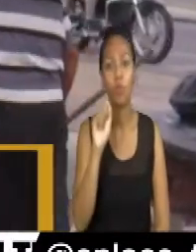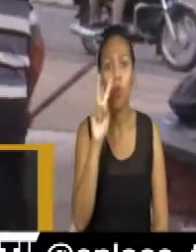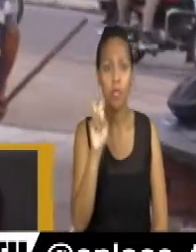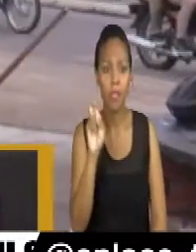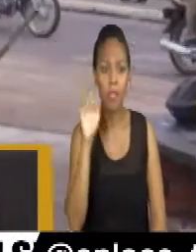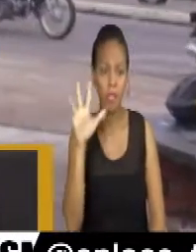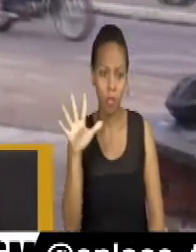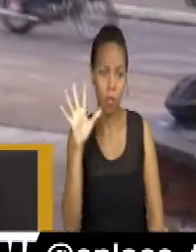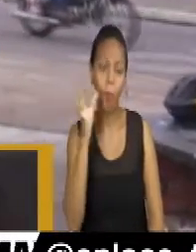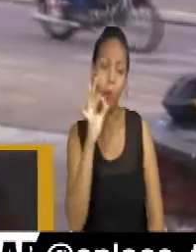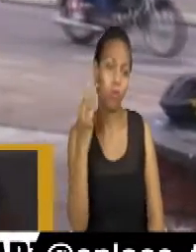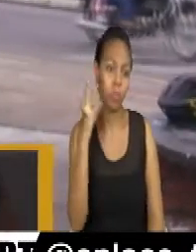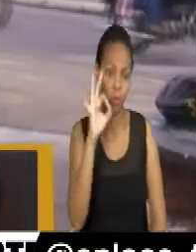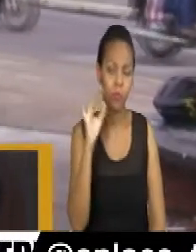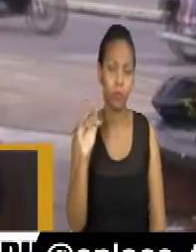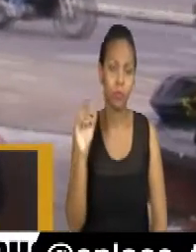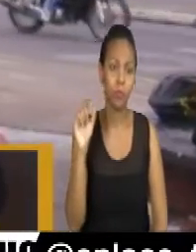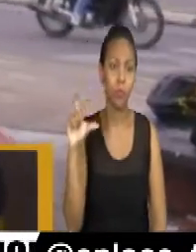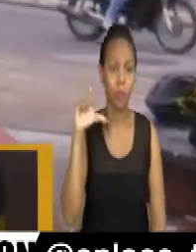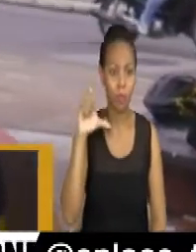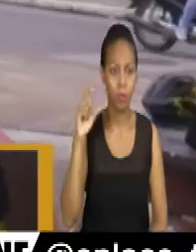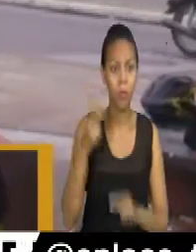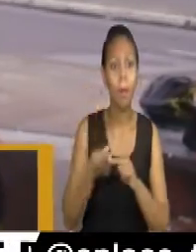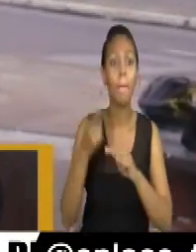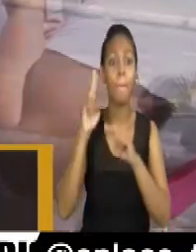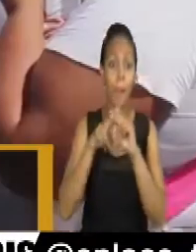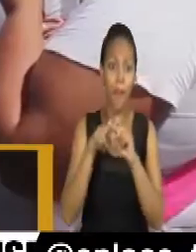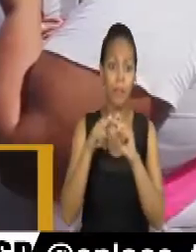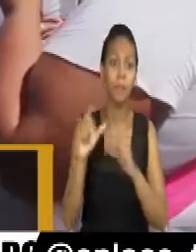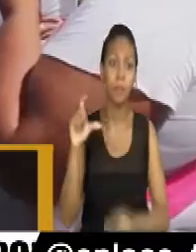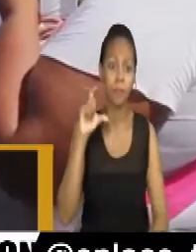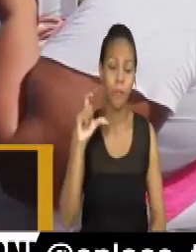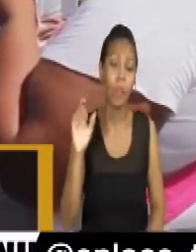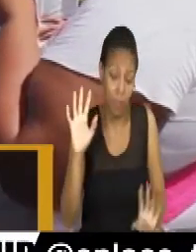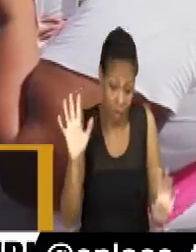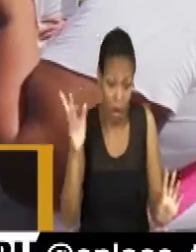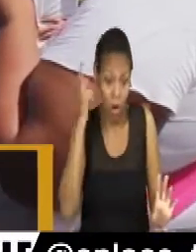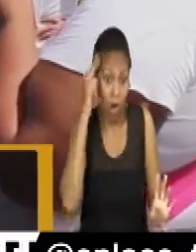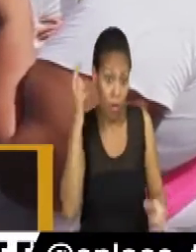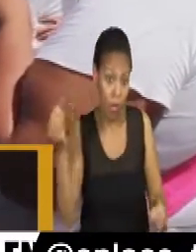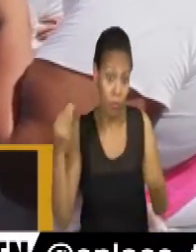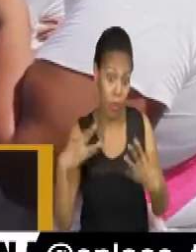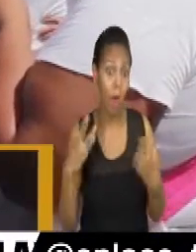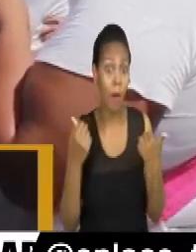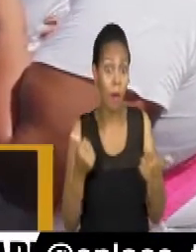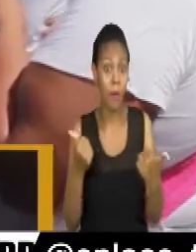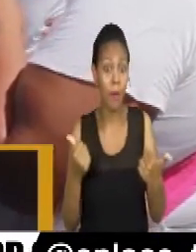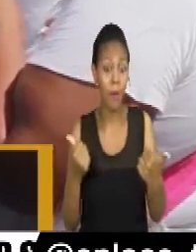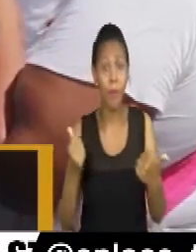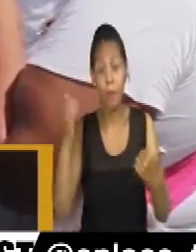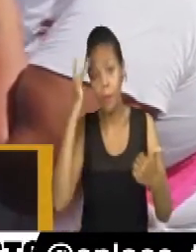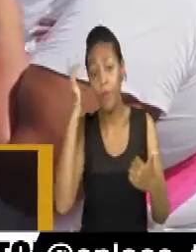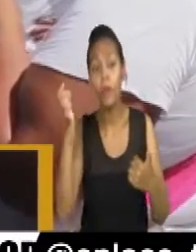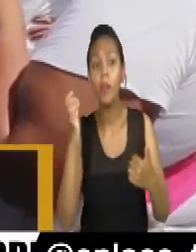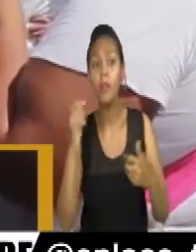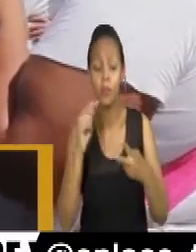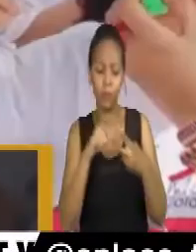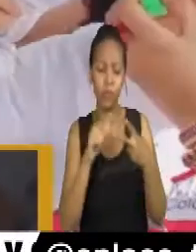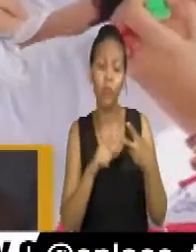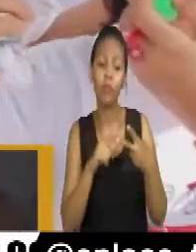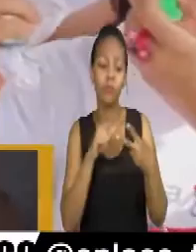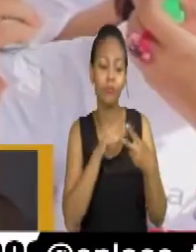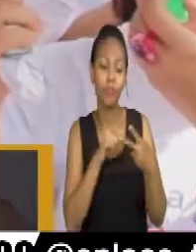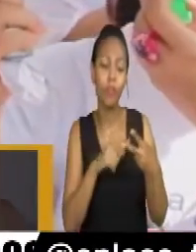6.75. Lógico que este aumento a los maestros pues también nos favorece, porque sobre eso tenemos los dos puntos que se ganó en el